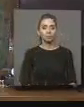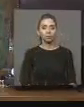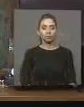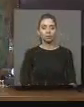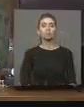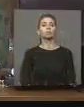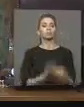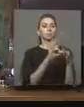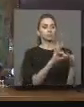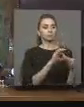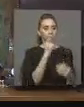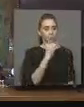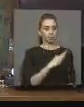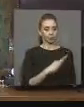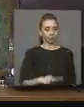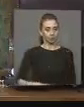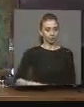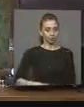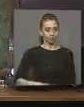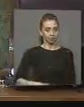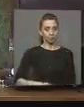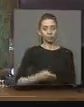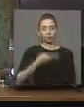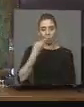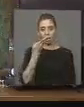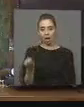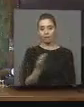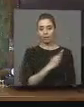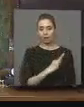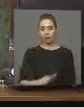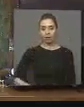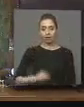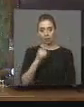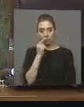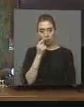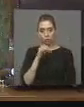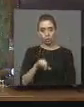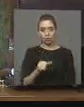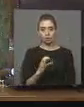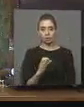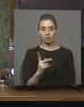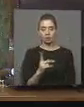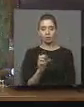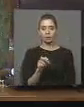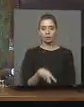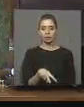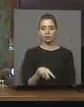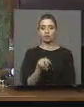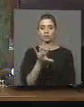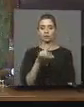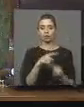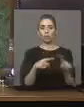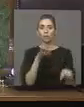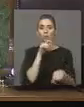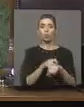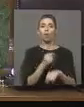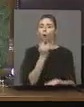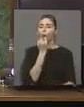Gracias diputado, le ofrezco la palabra al diputado señor Giorgio Jackson hasta por 5 y medio minutos.